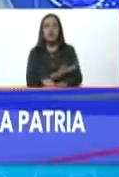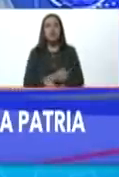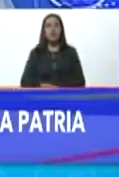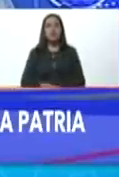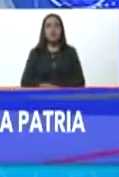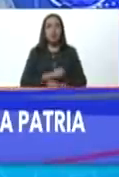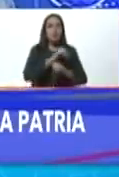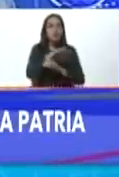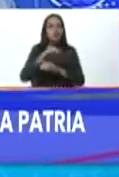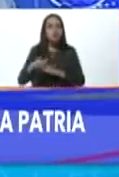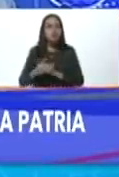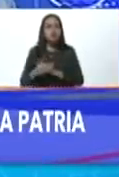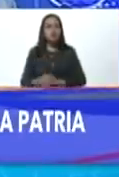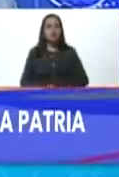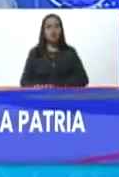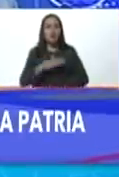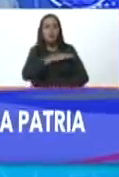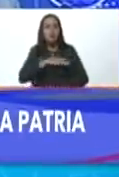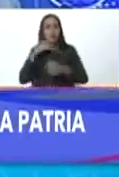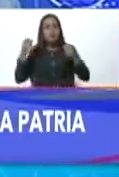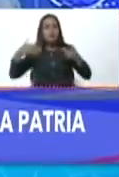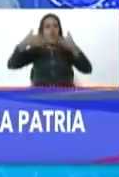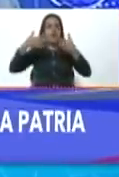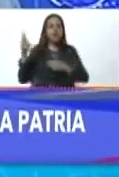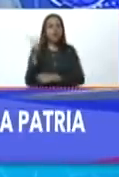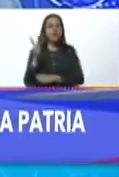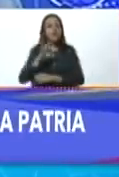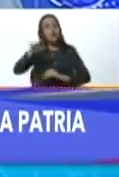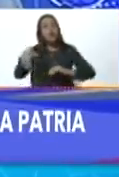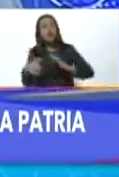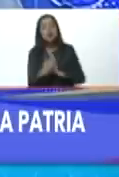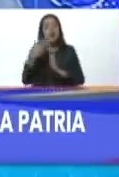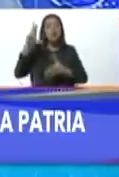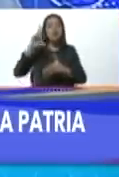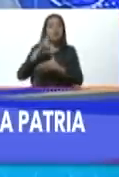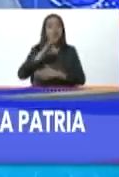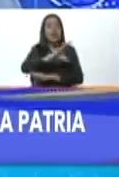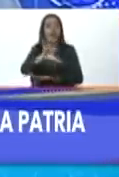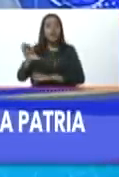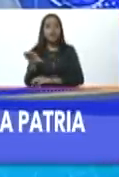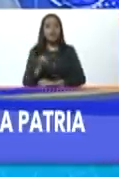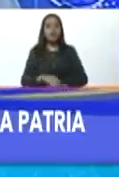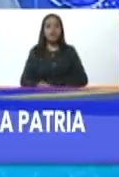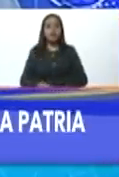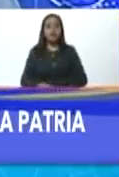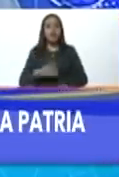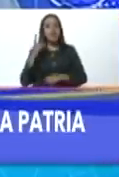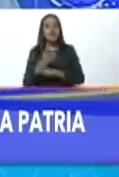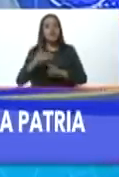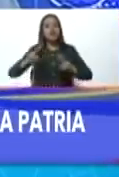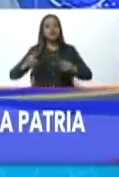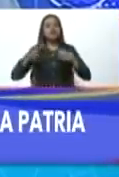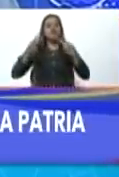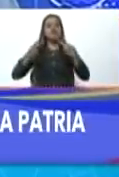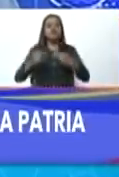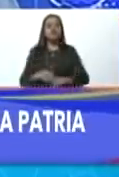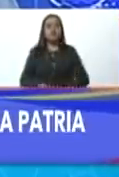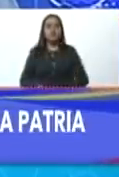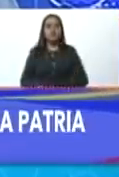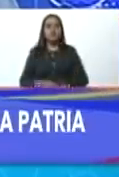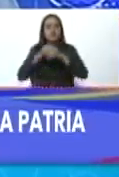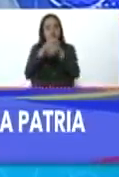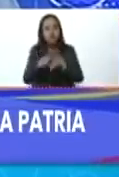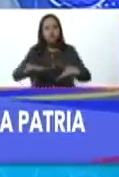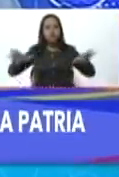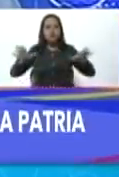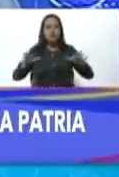multiplicar la Misión Milagro en Venezuela y en toda América Latina y el Caribe. Recuperar la Misión Milagro, expandir la